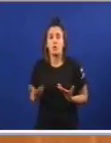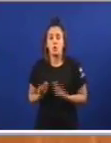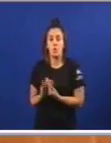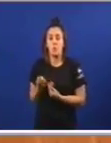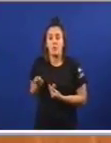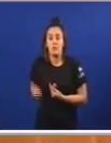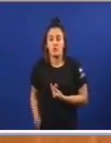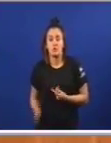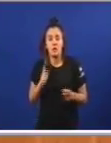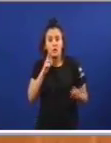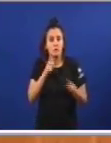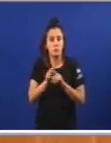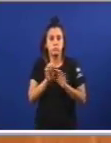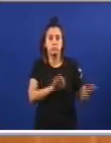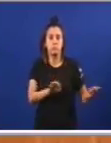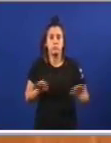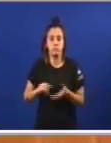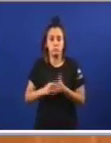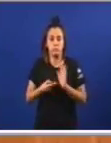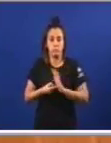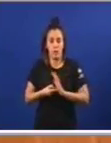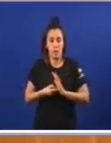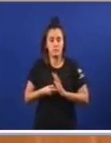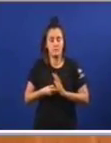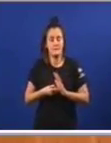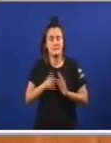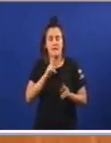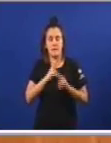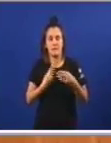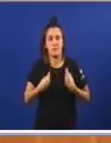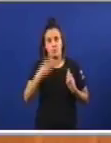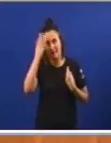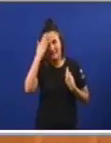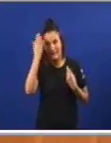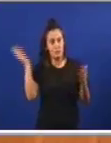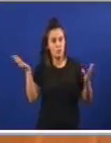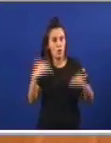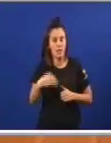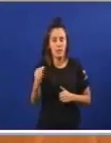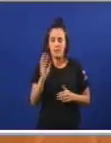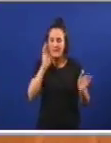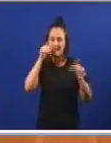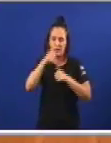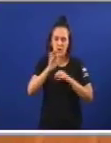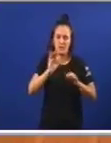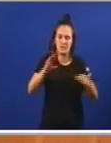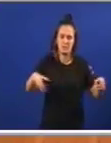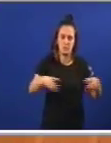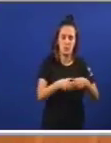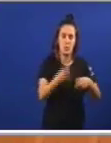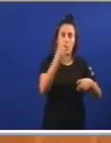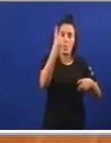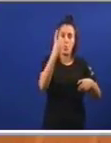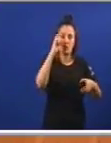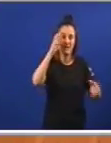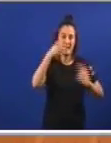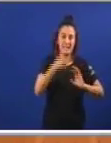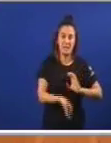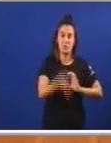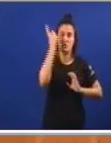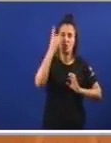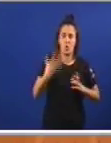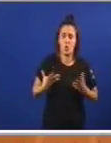para preparar a planificación de saúde mental, que ten que atender toda a unidade un só psiquiatra cun